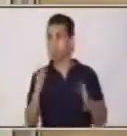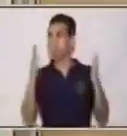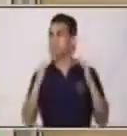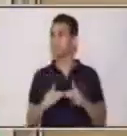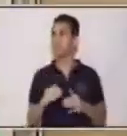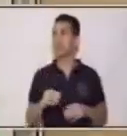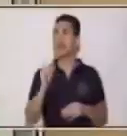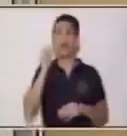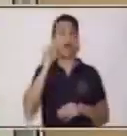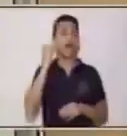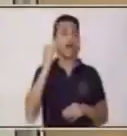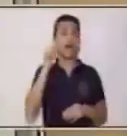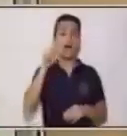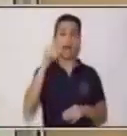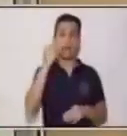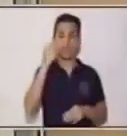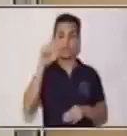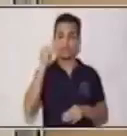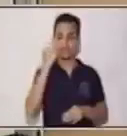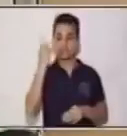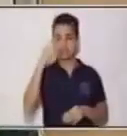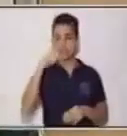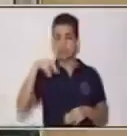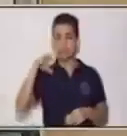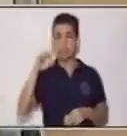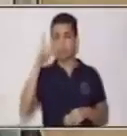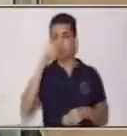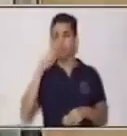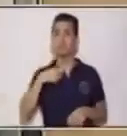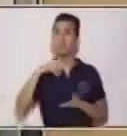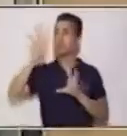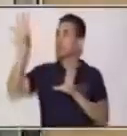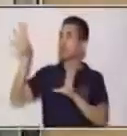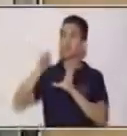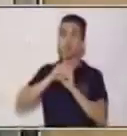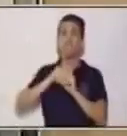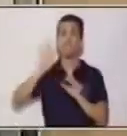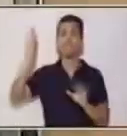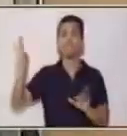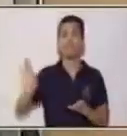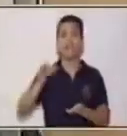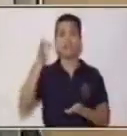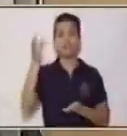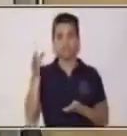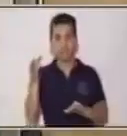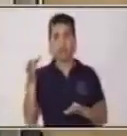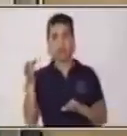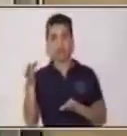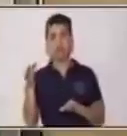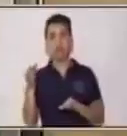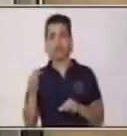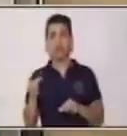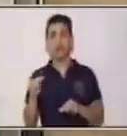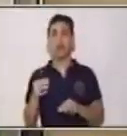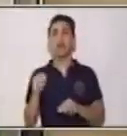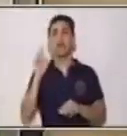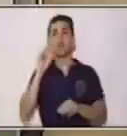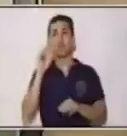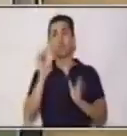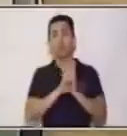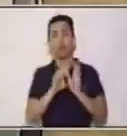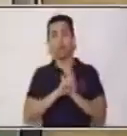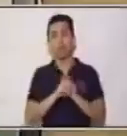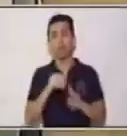francesa y pues estas palabras las hemos escuchado más. La palabra boutique, que en nuestro idioma